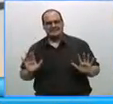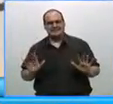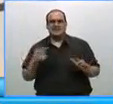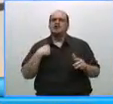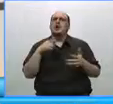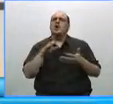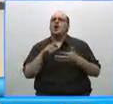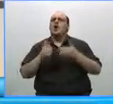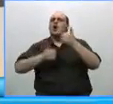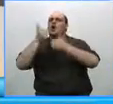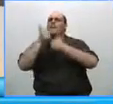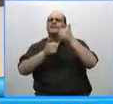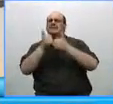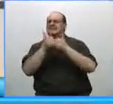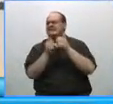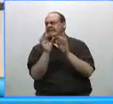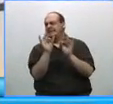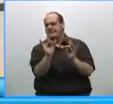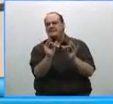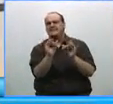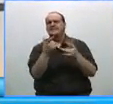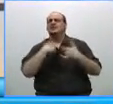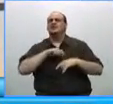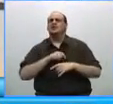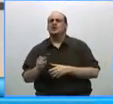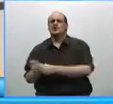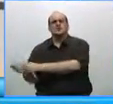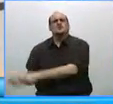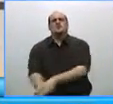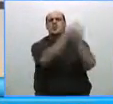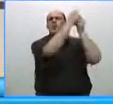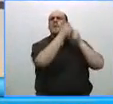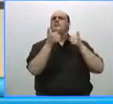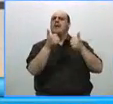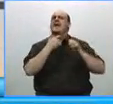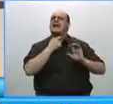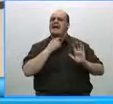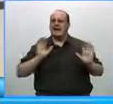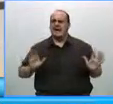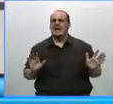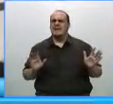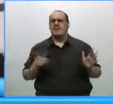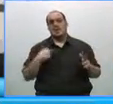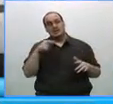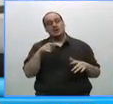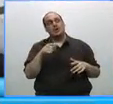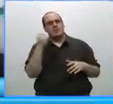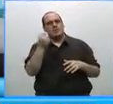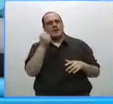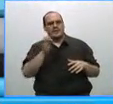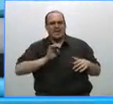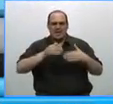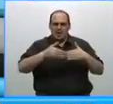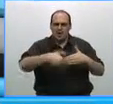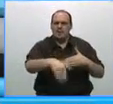cerrada vamos a ir a lanzar queremos lanzar bien creo que eso va a ser un clic importante para el año que viene este